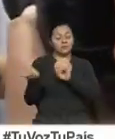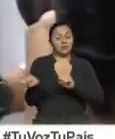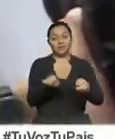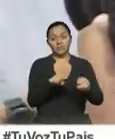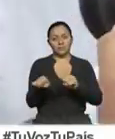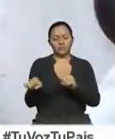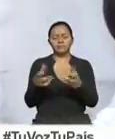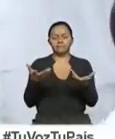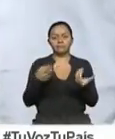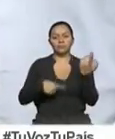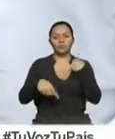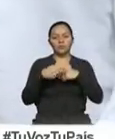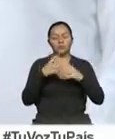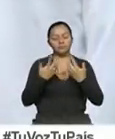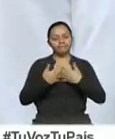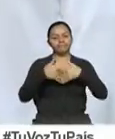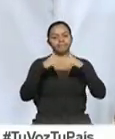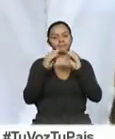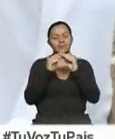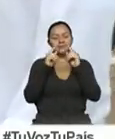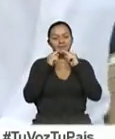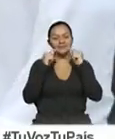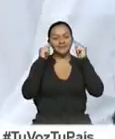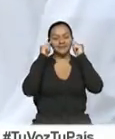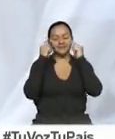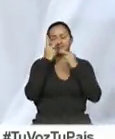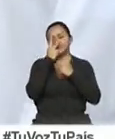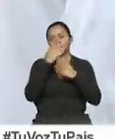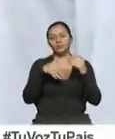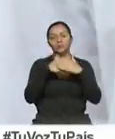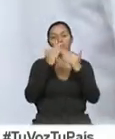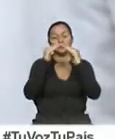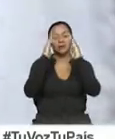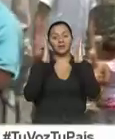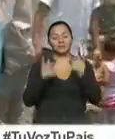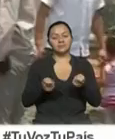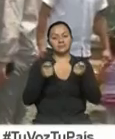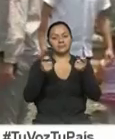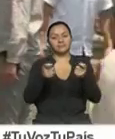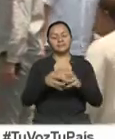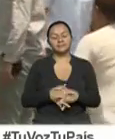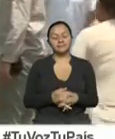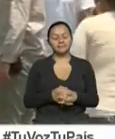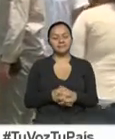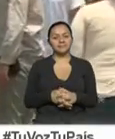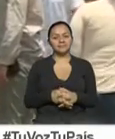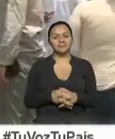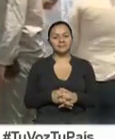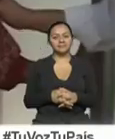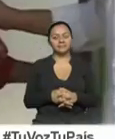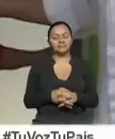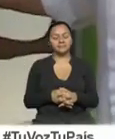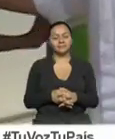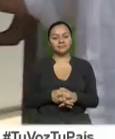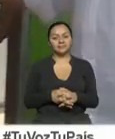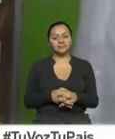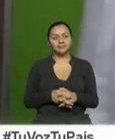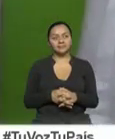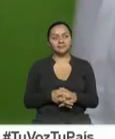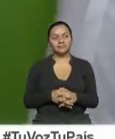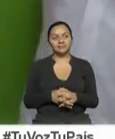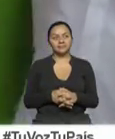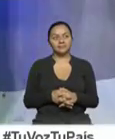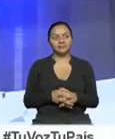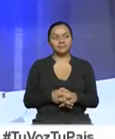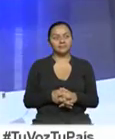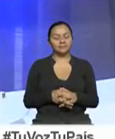abril vuelven a levantarse y a sonreír al ver el nuevo hogar que los cobijará. Carolina Díaz, Noticiero Ciudadano.